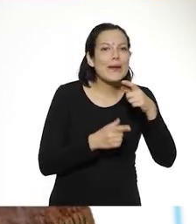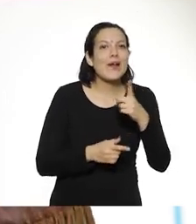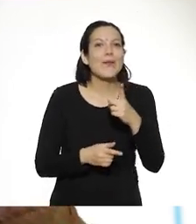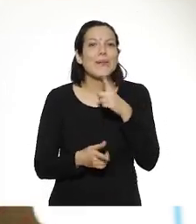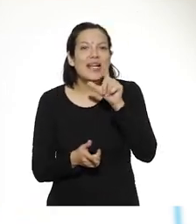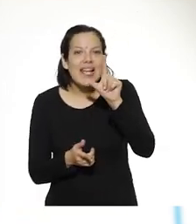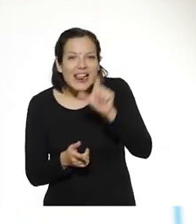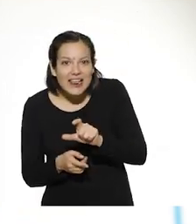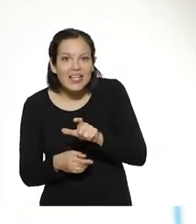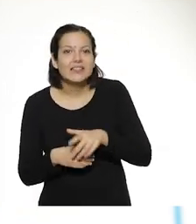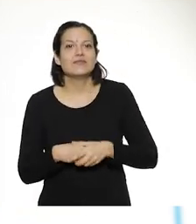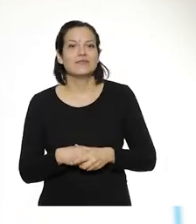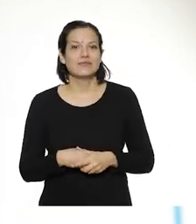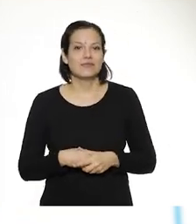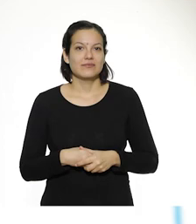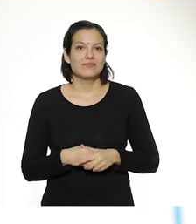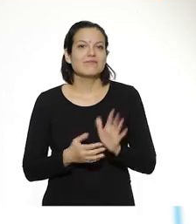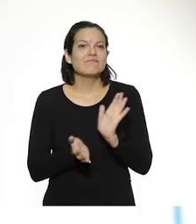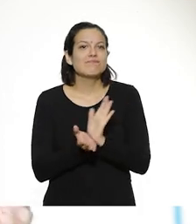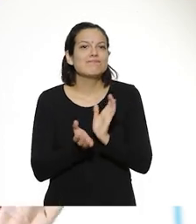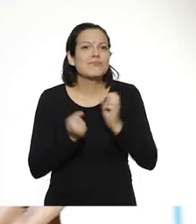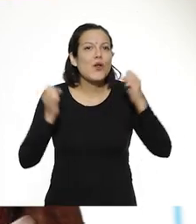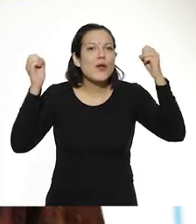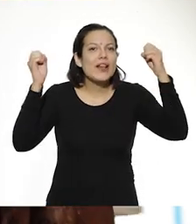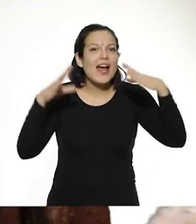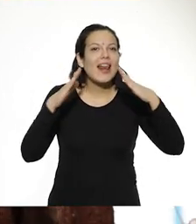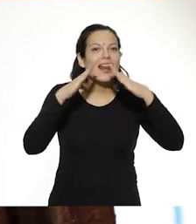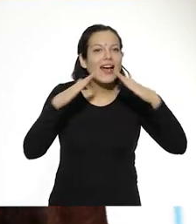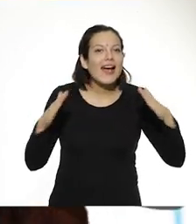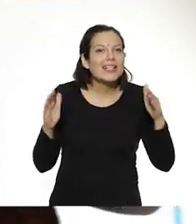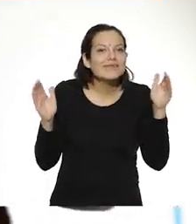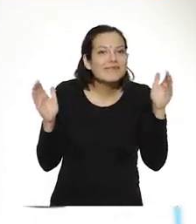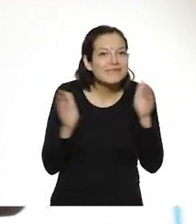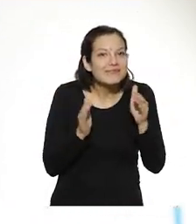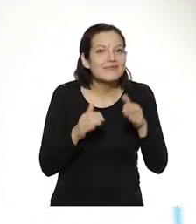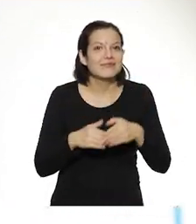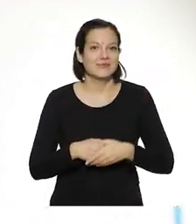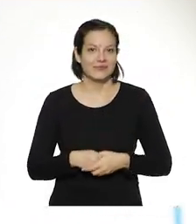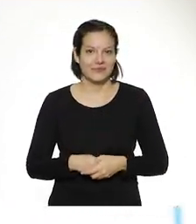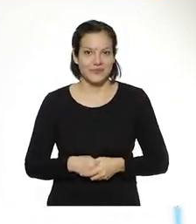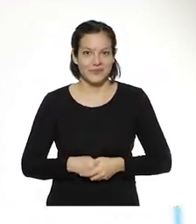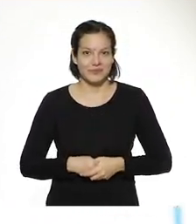Velas y velita para iluminar la